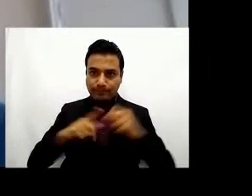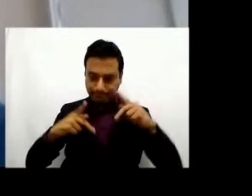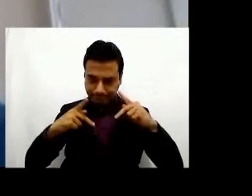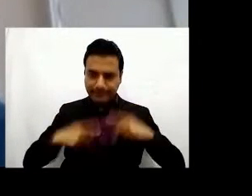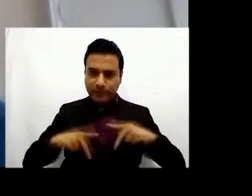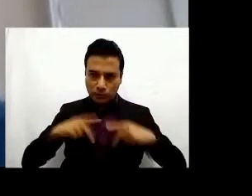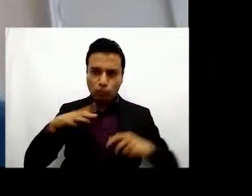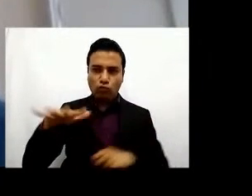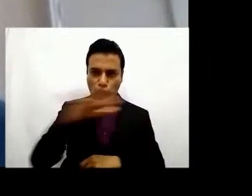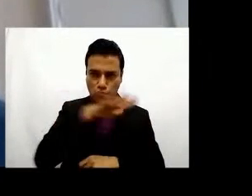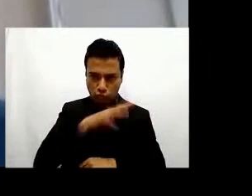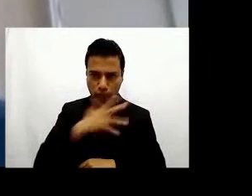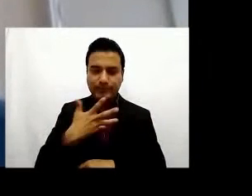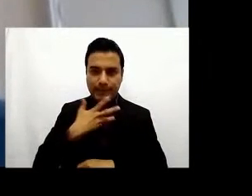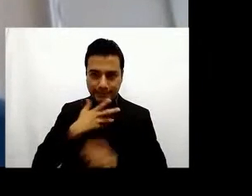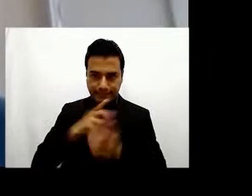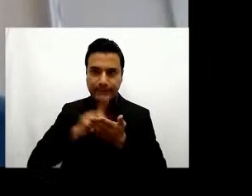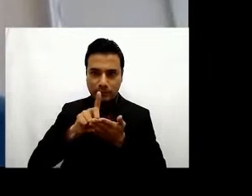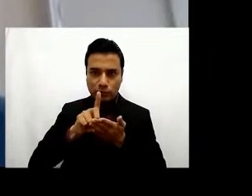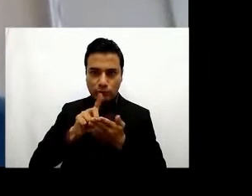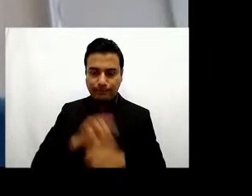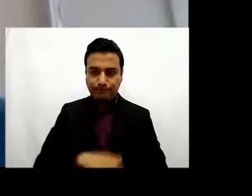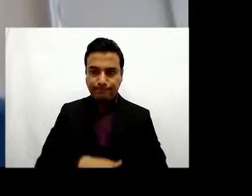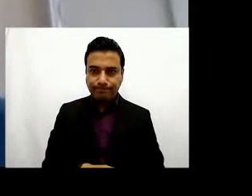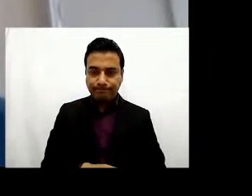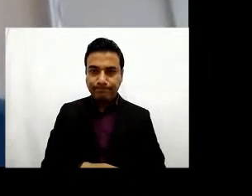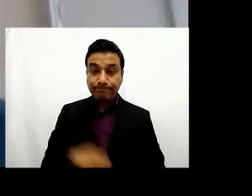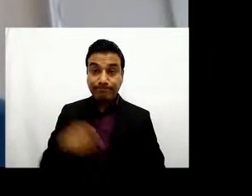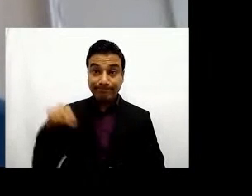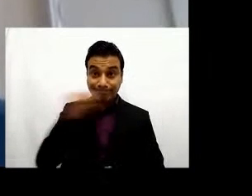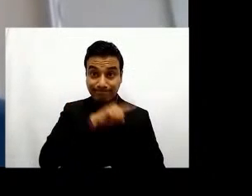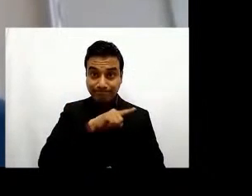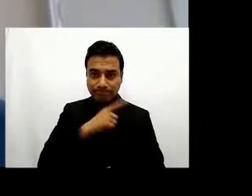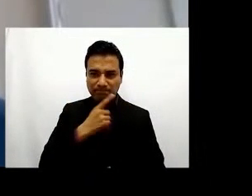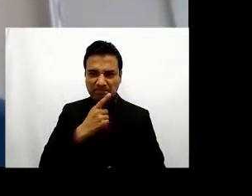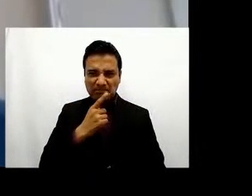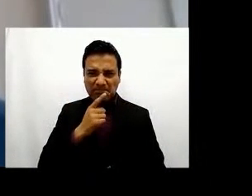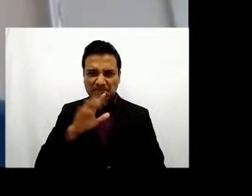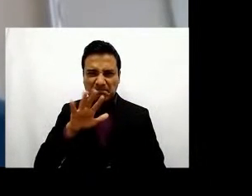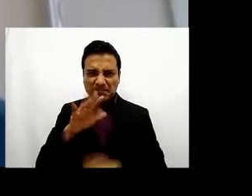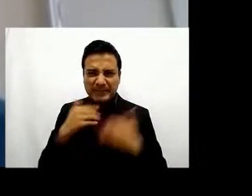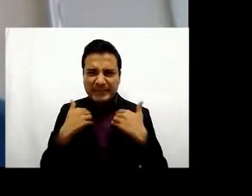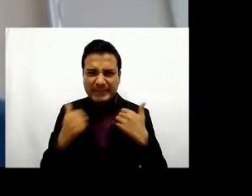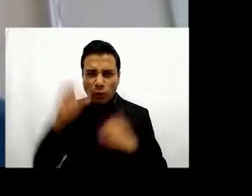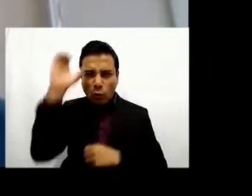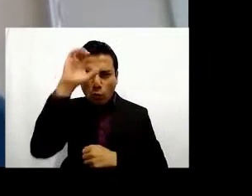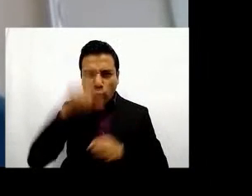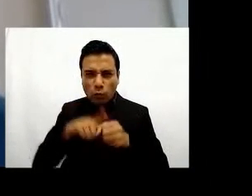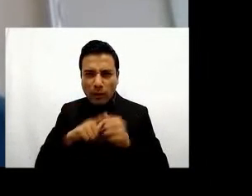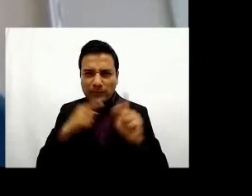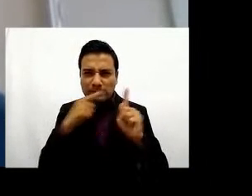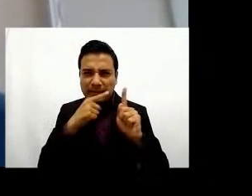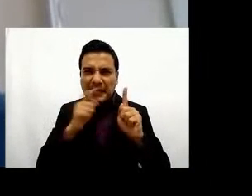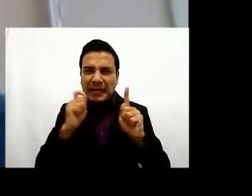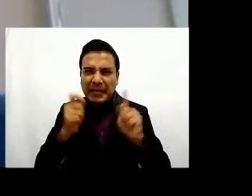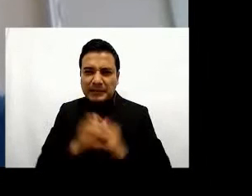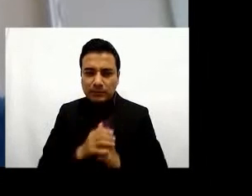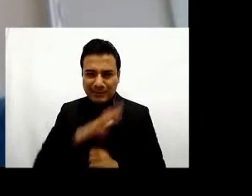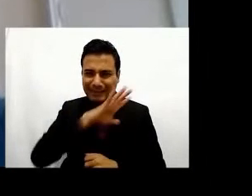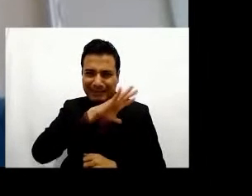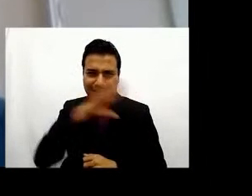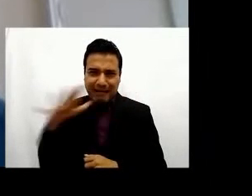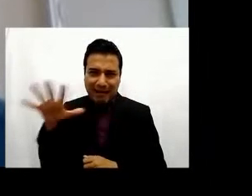ciudadanos. Y tenemos que entender cultura en un sentido amplio, no simplemente las bellas